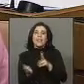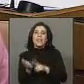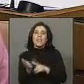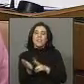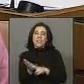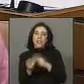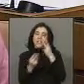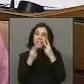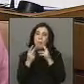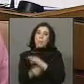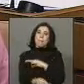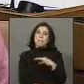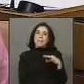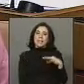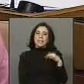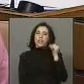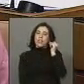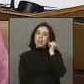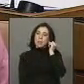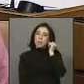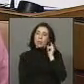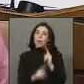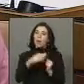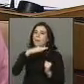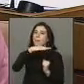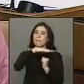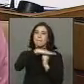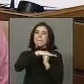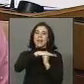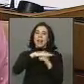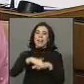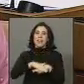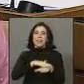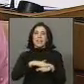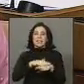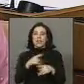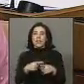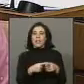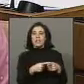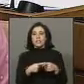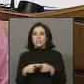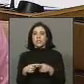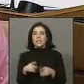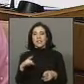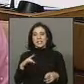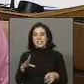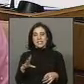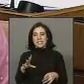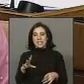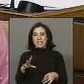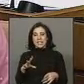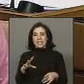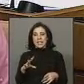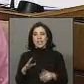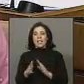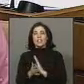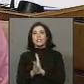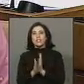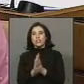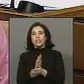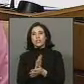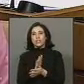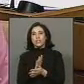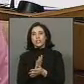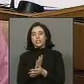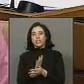realmente miremos el Ministerio de la Mujer como gran pilar de desarrollo de la sociedad chilena, donde caben todas aquellas